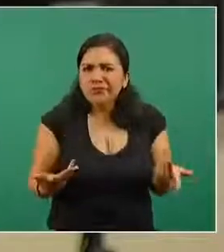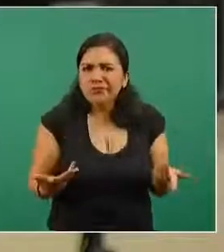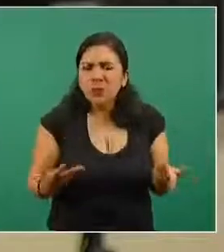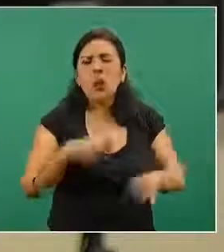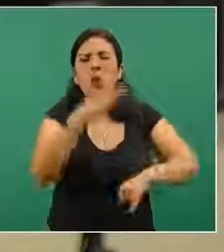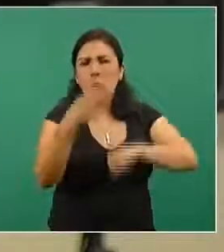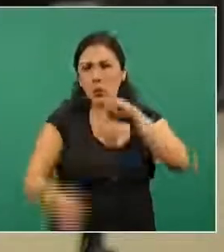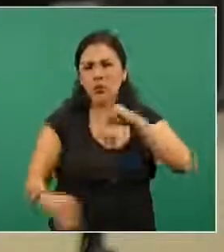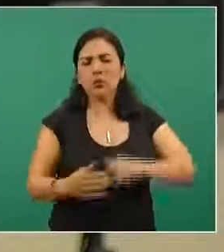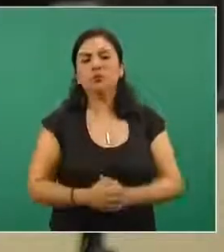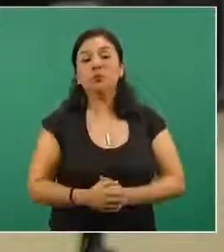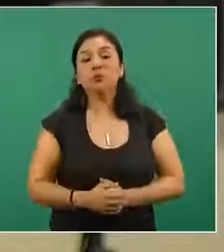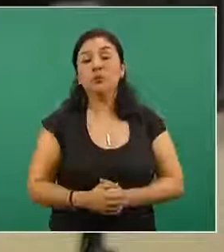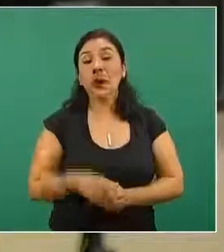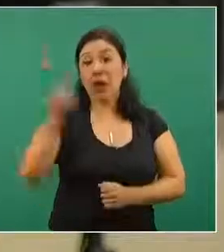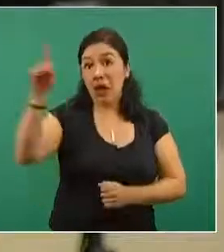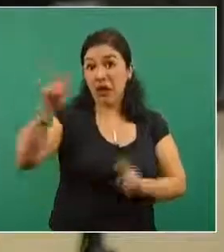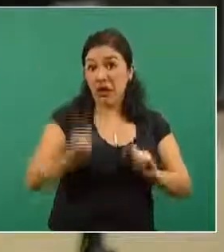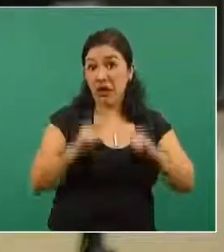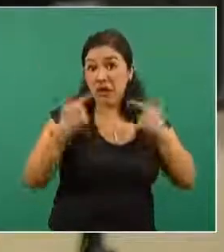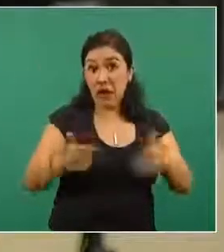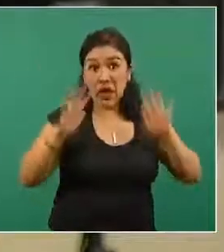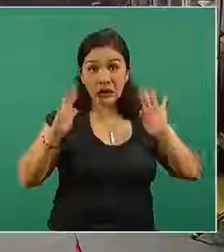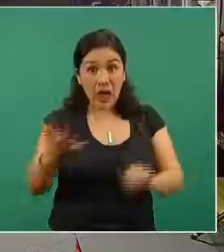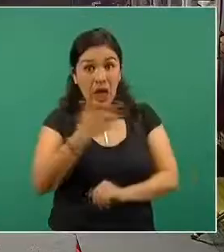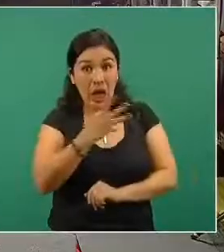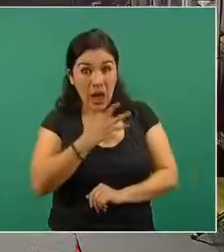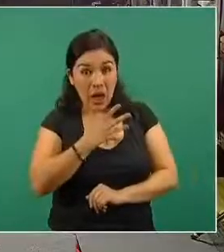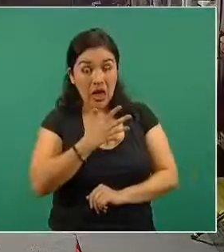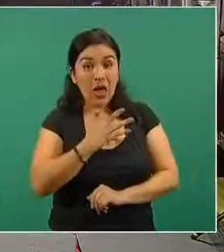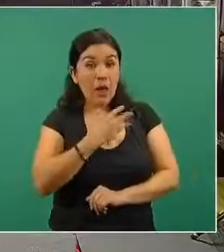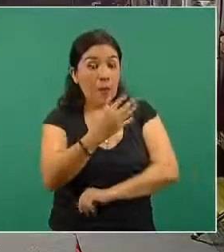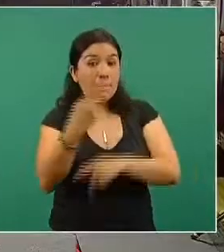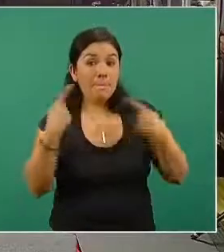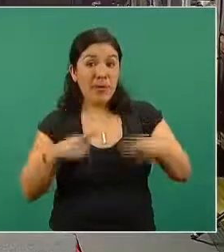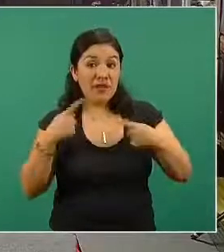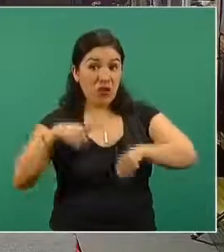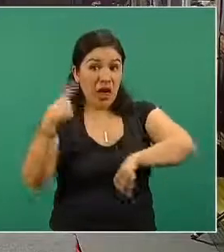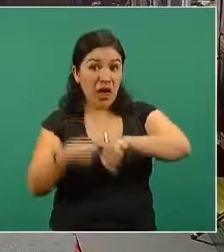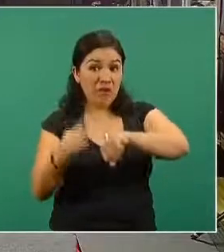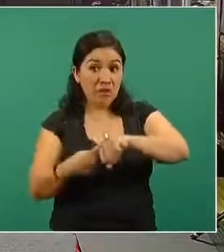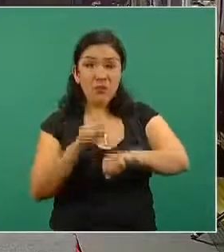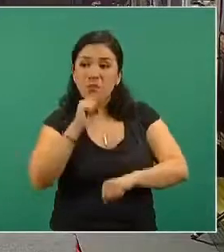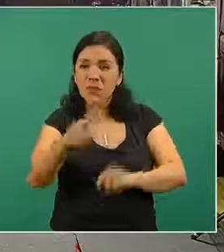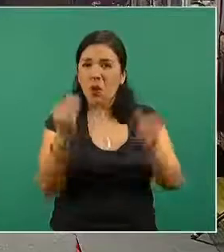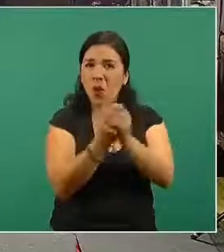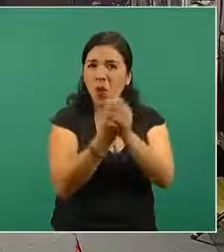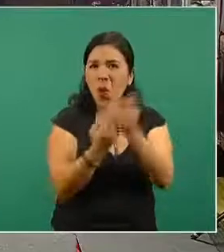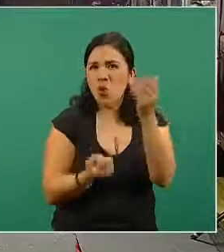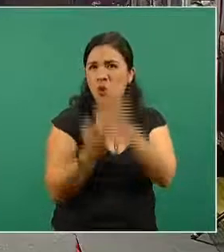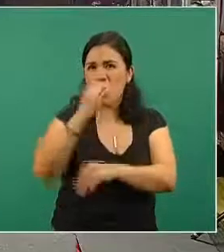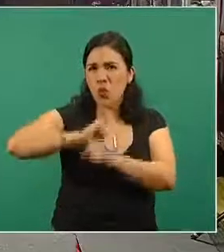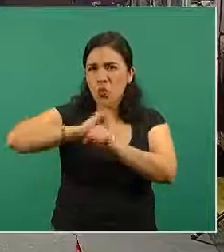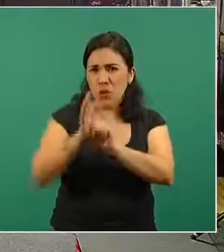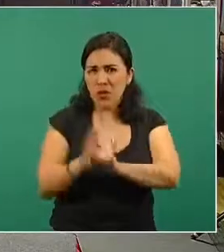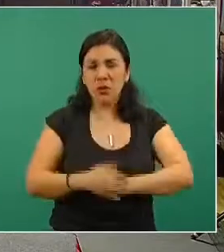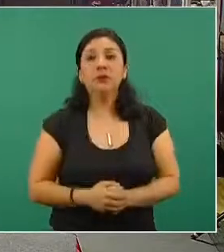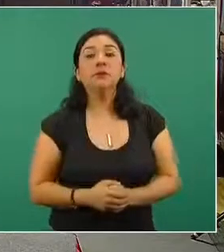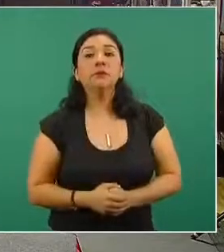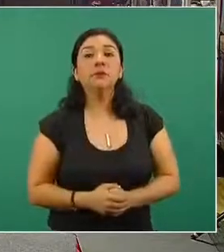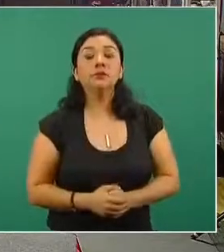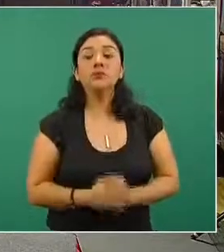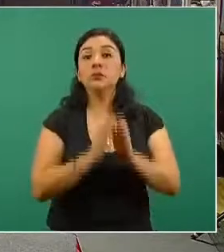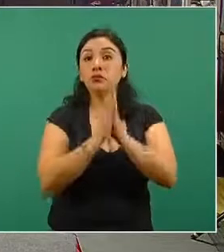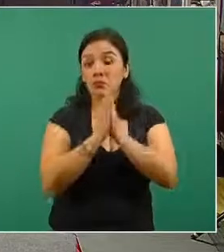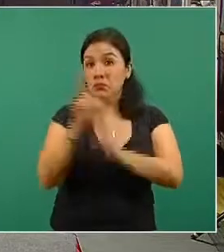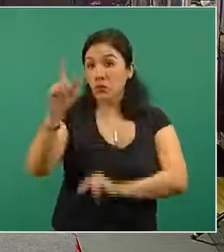Por último, saber si en Tlaxcala ya existen casos de la nueva cepa de COVID-19. Gracias. Sí, doctor Ruiz, si le parece, le